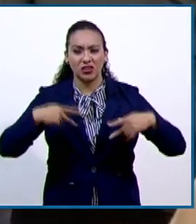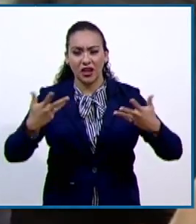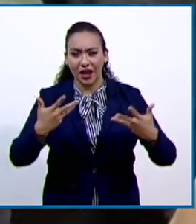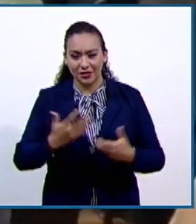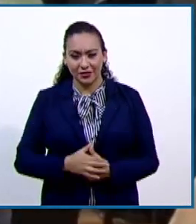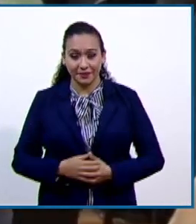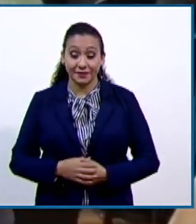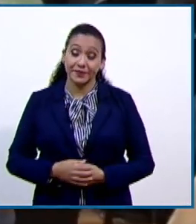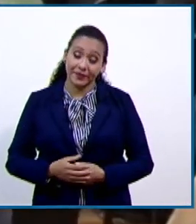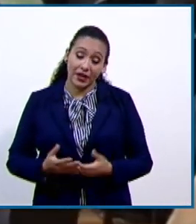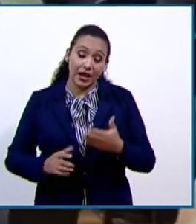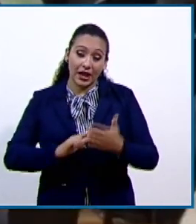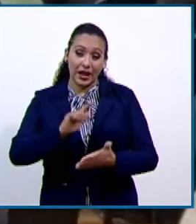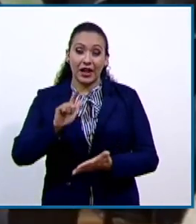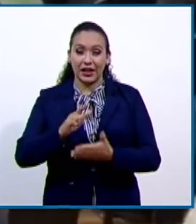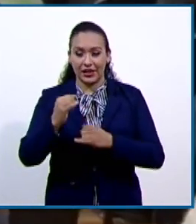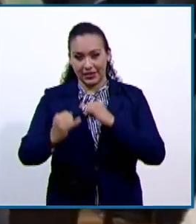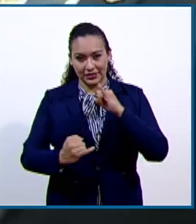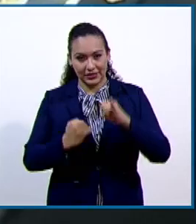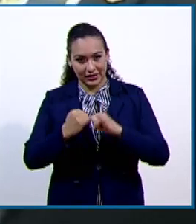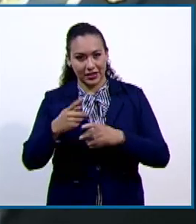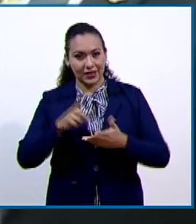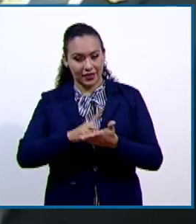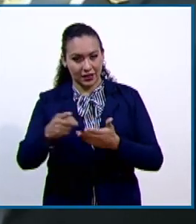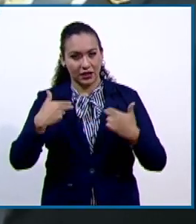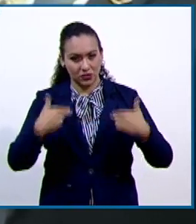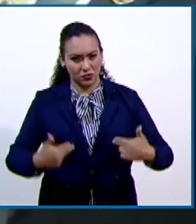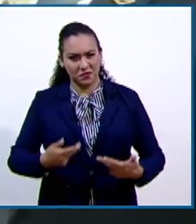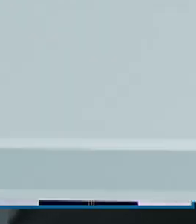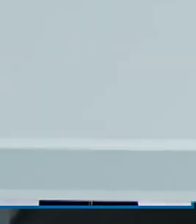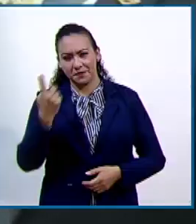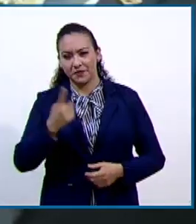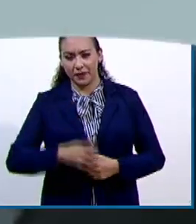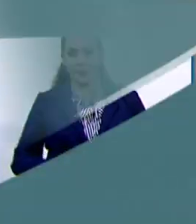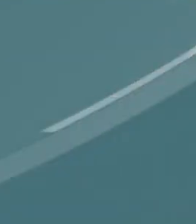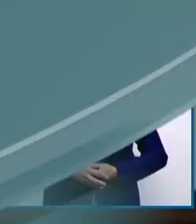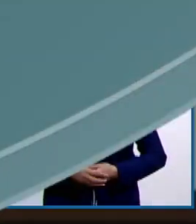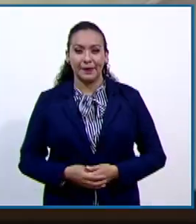de la Corte Interamericana de Derechos Humanos.